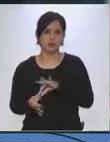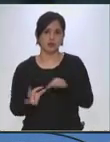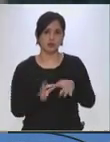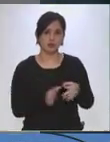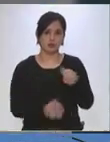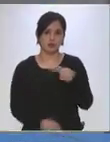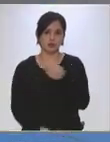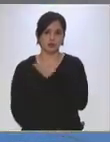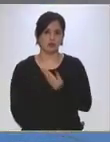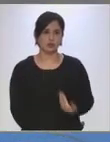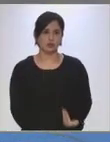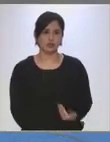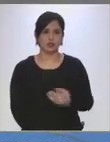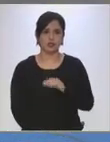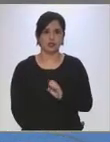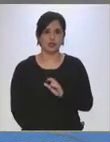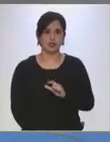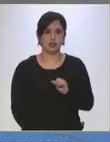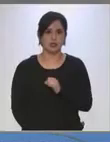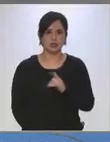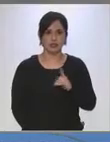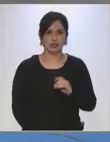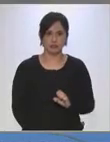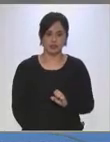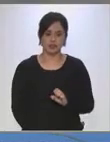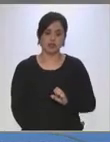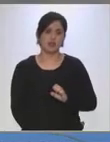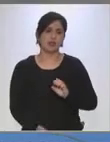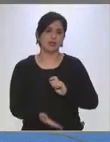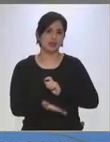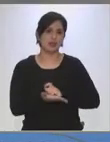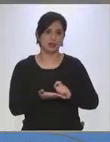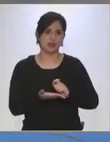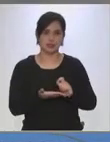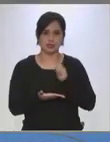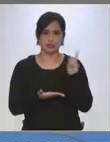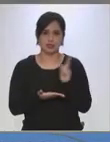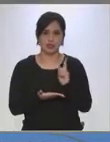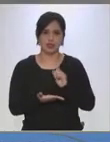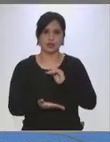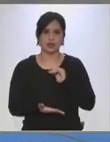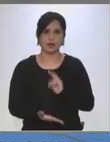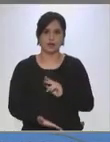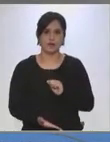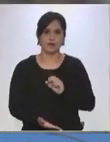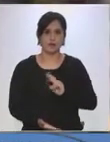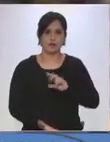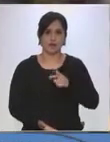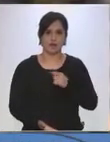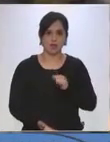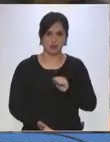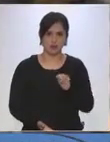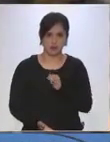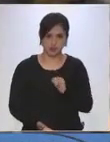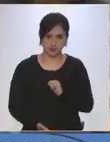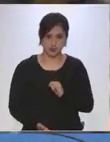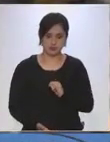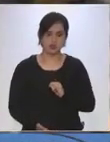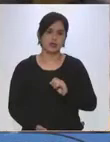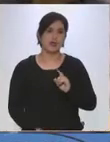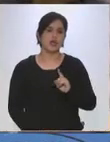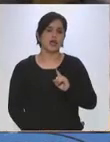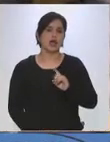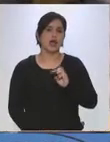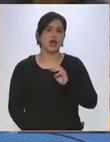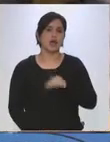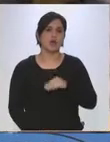presidente ricardo lissalde y al secretario general alberto vargas que nos acompañan hoy día acá a miguel ángel mujica presidente del comité olímpico